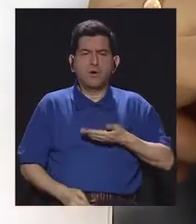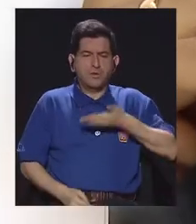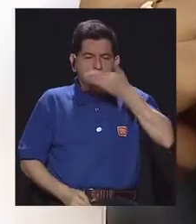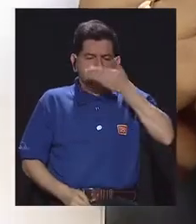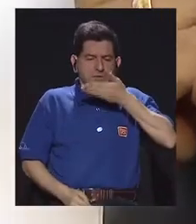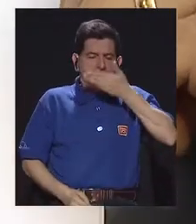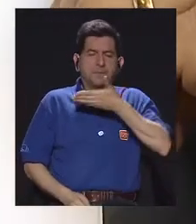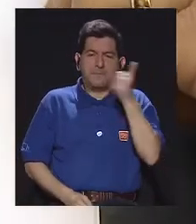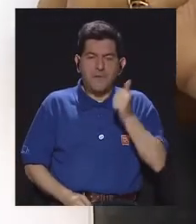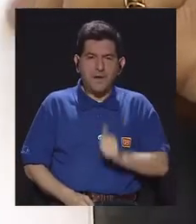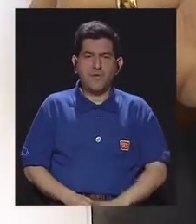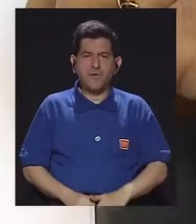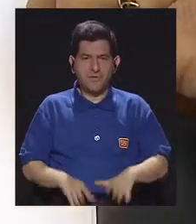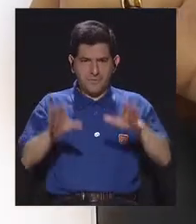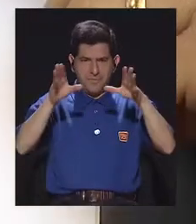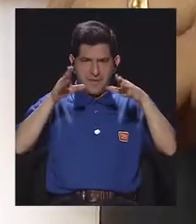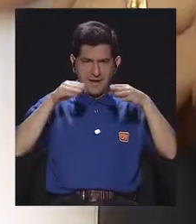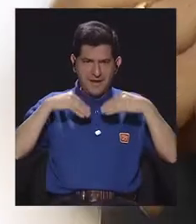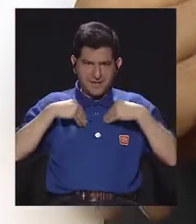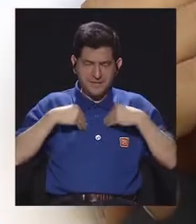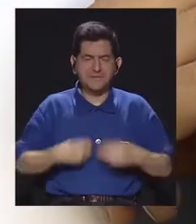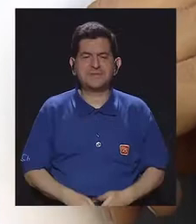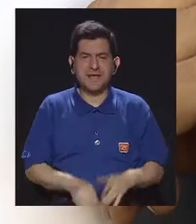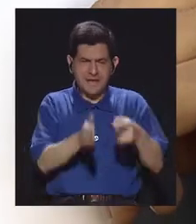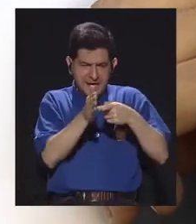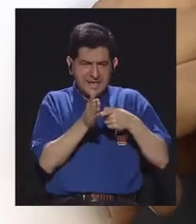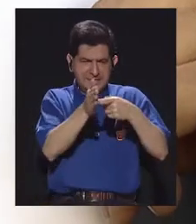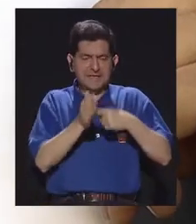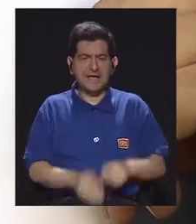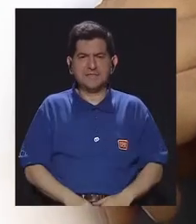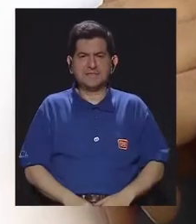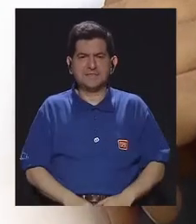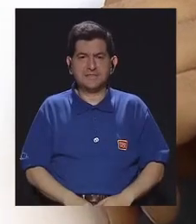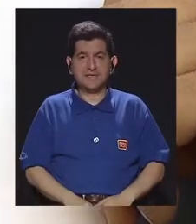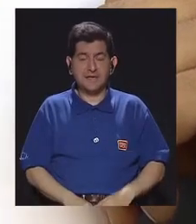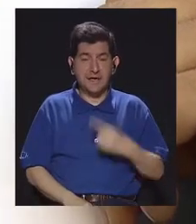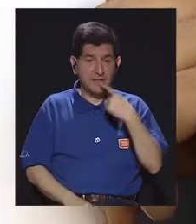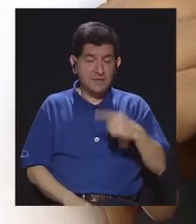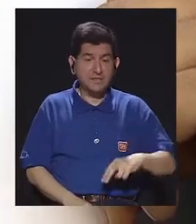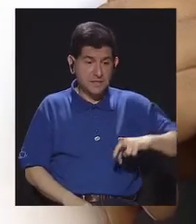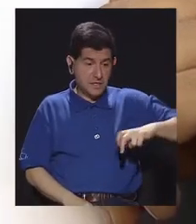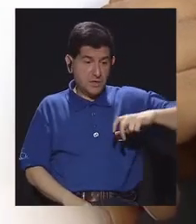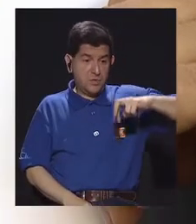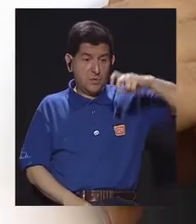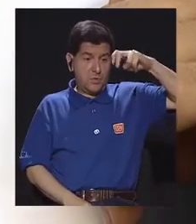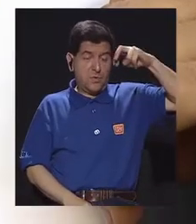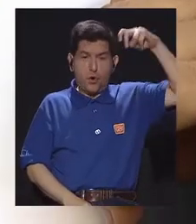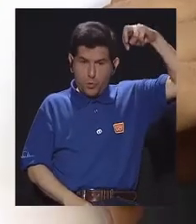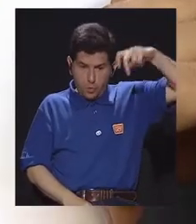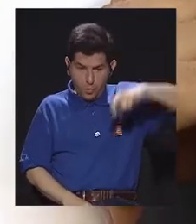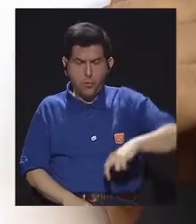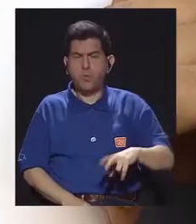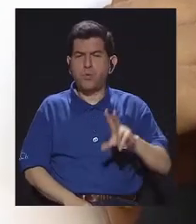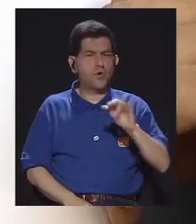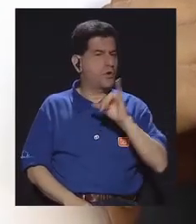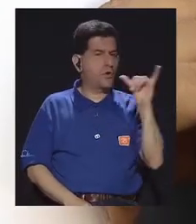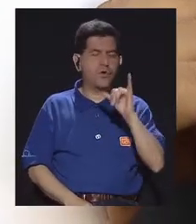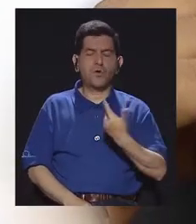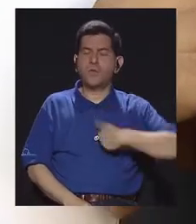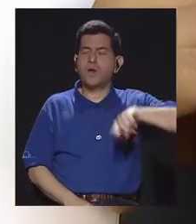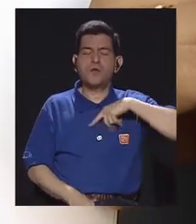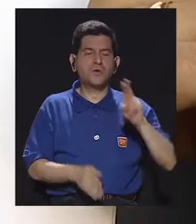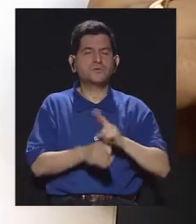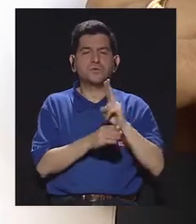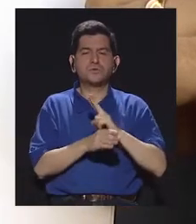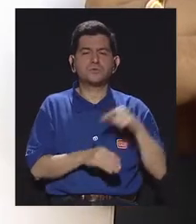adaptados para la exigencia diaria. Lo que hablábamos de subir y bajar escaleras, no es lo mismo cuando estamos acostumbrados a